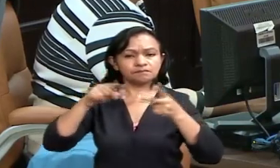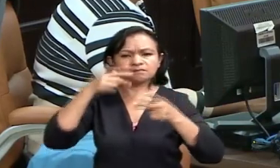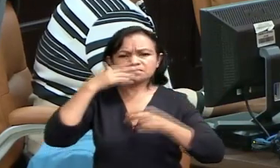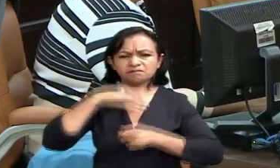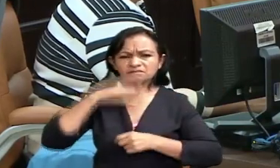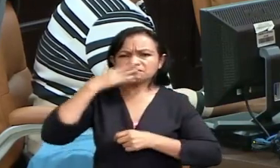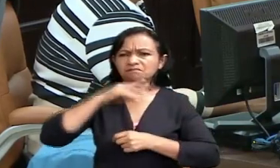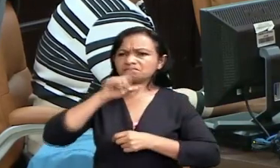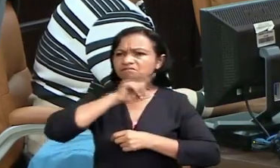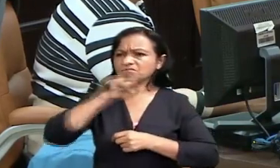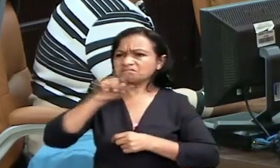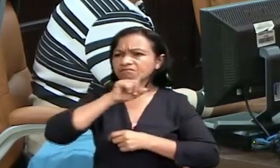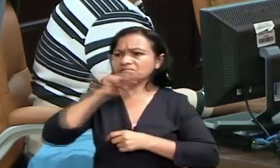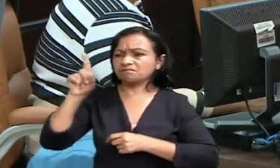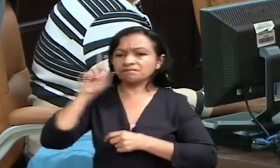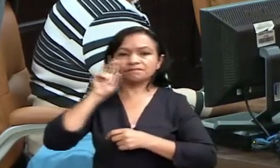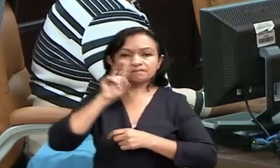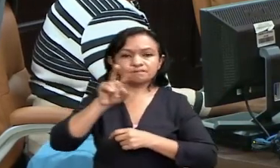negación,